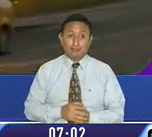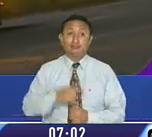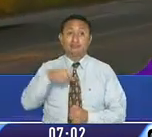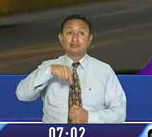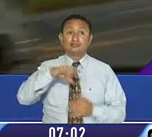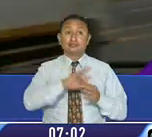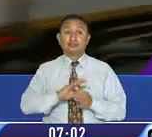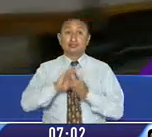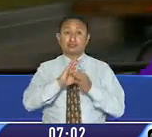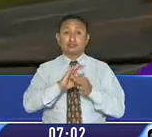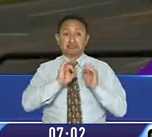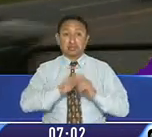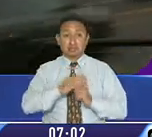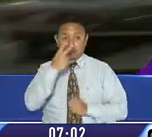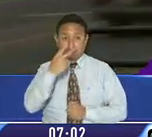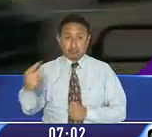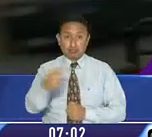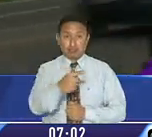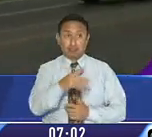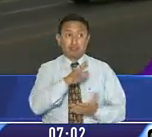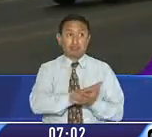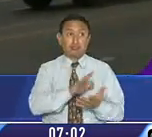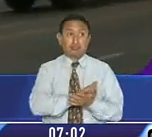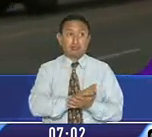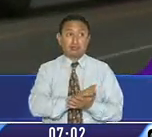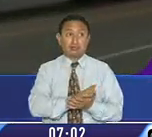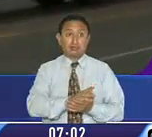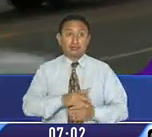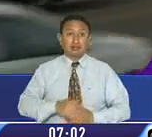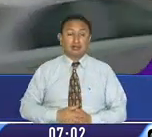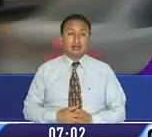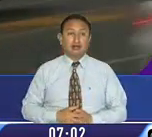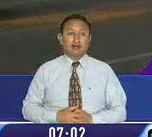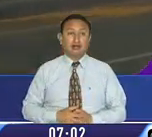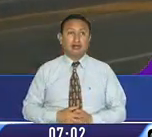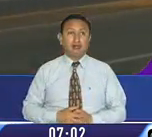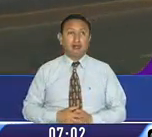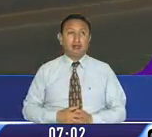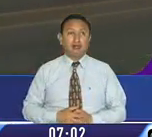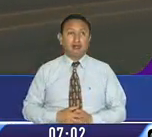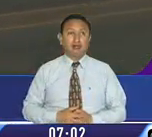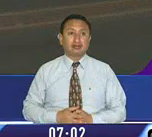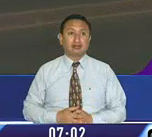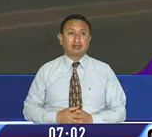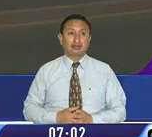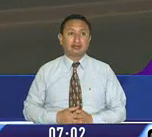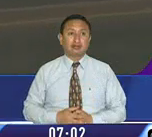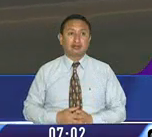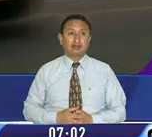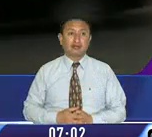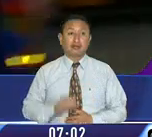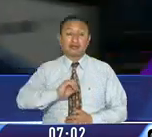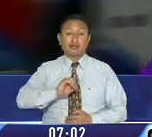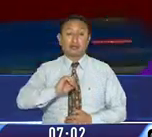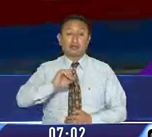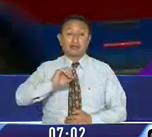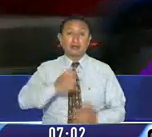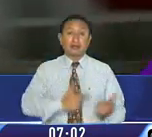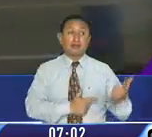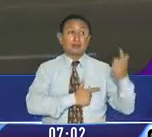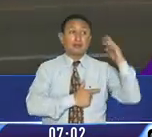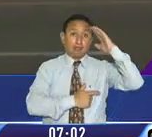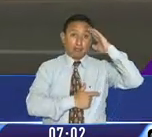compañeros, podemos apreciar absoluta tranquilidad en los exteriores. Continúa el resguardo en el filtro 1 de las Fuerzas Armadas y de la